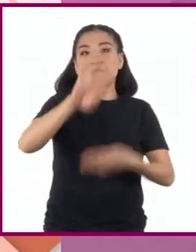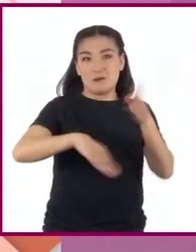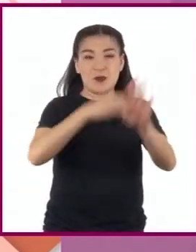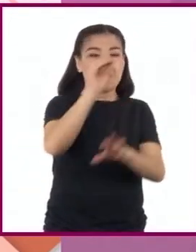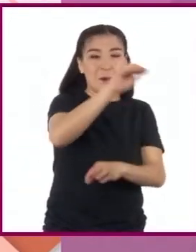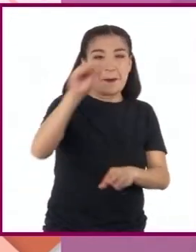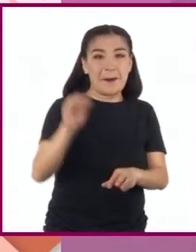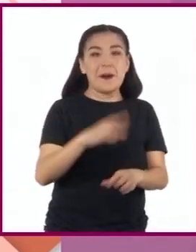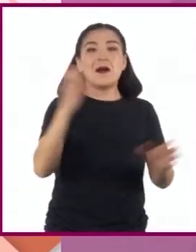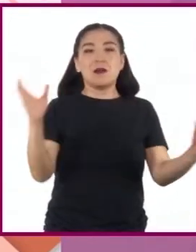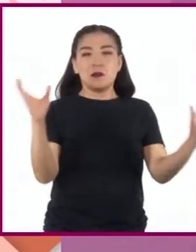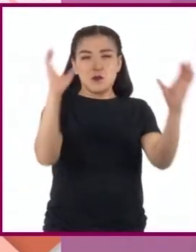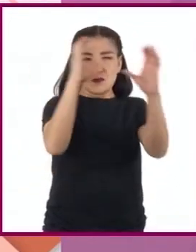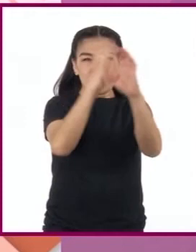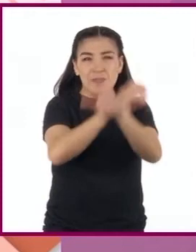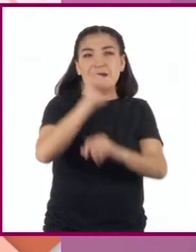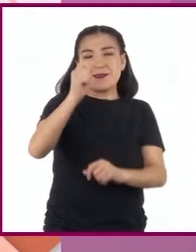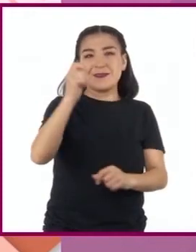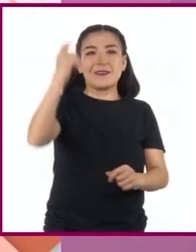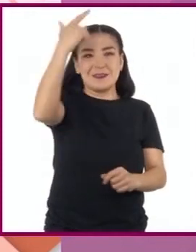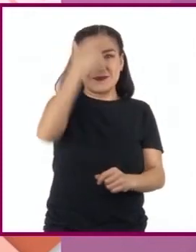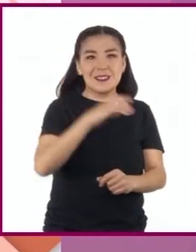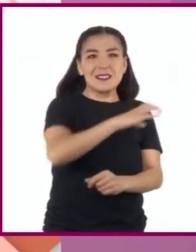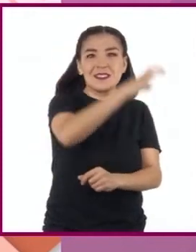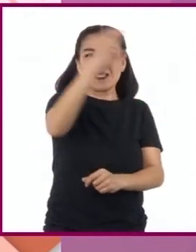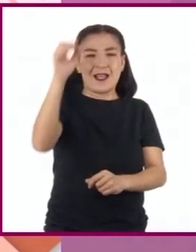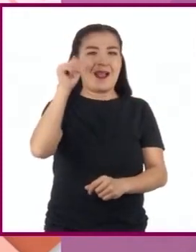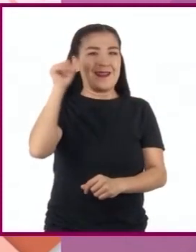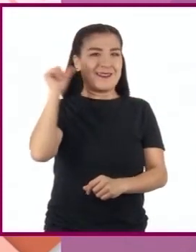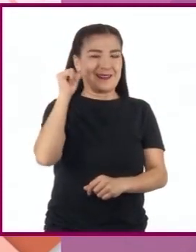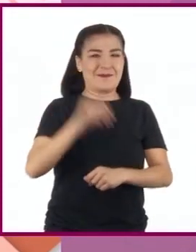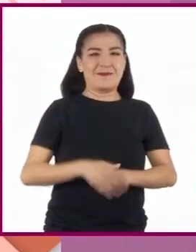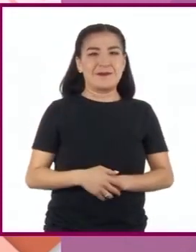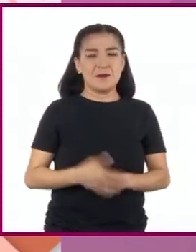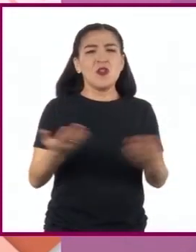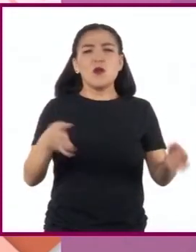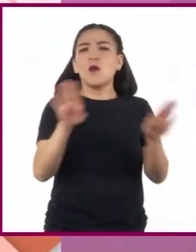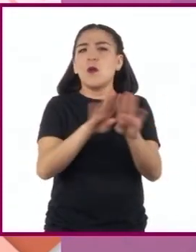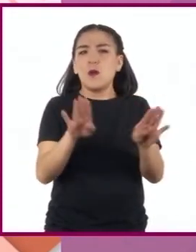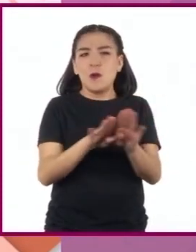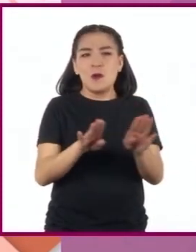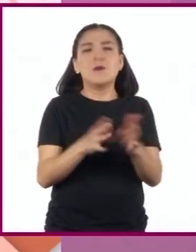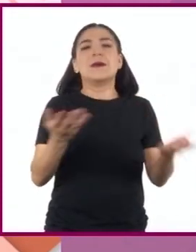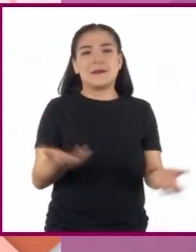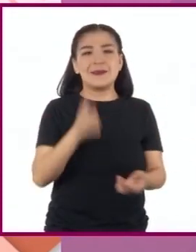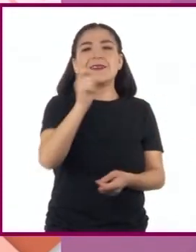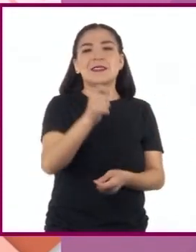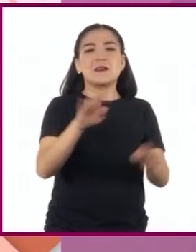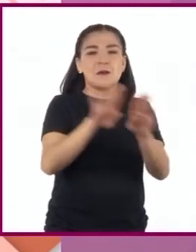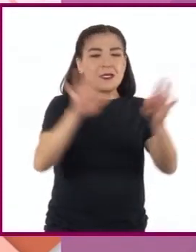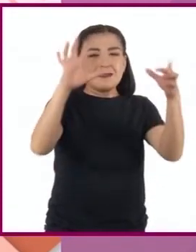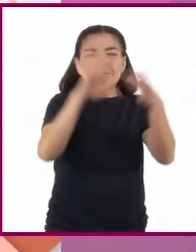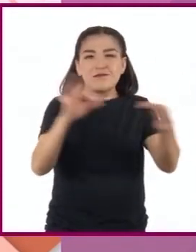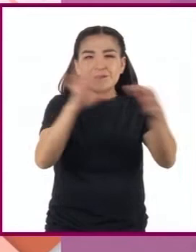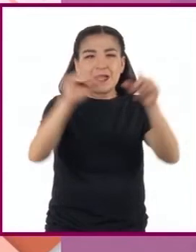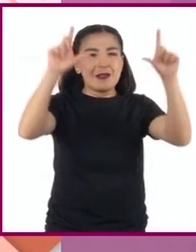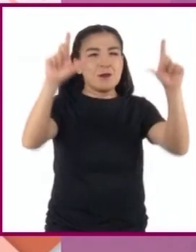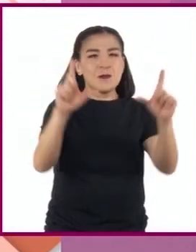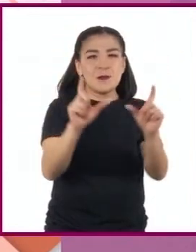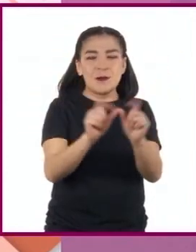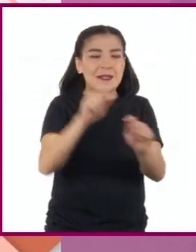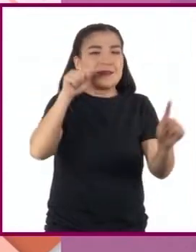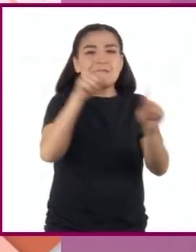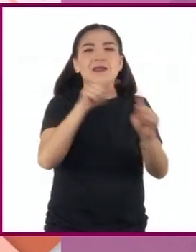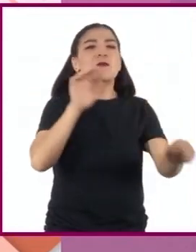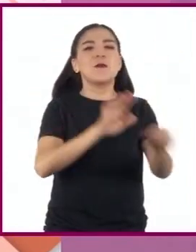eclipse solar oscureció el cielo el día de ayer. El cómo generalmente reseña acontecimientos